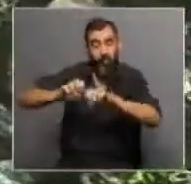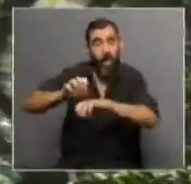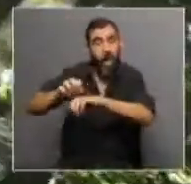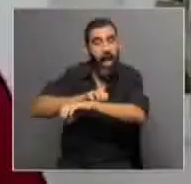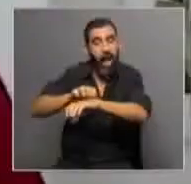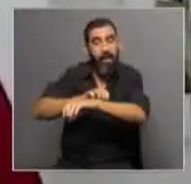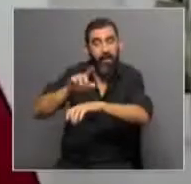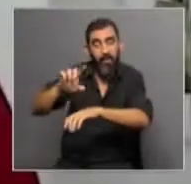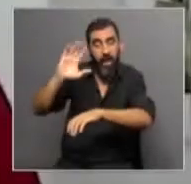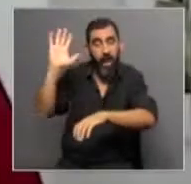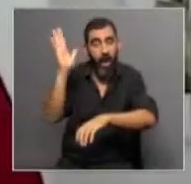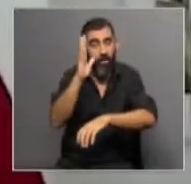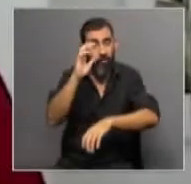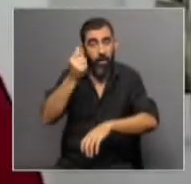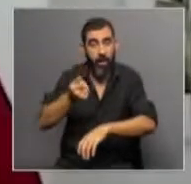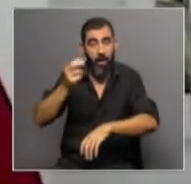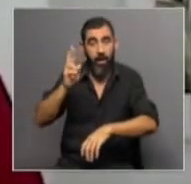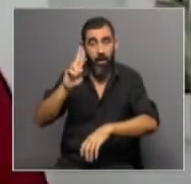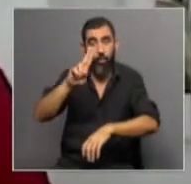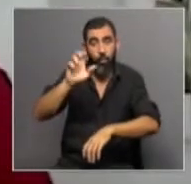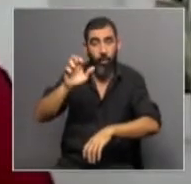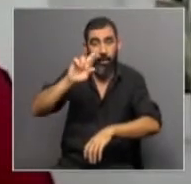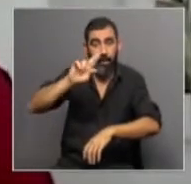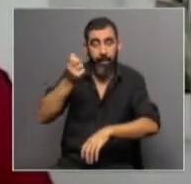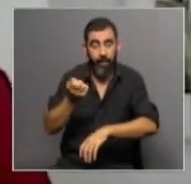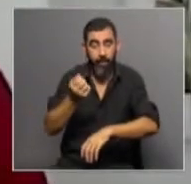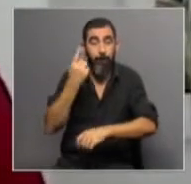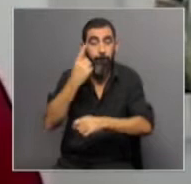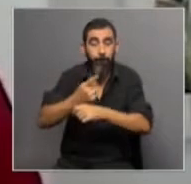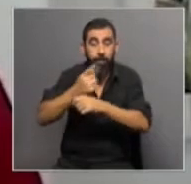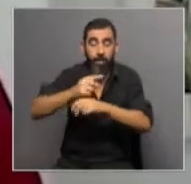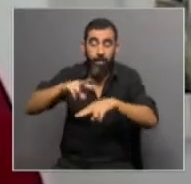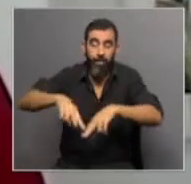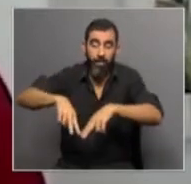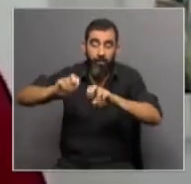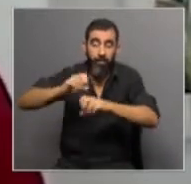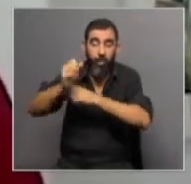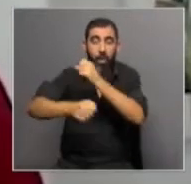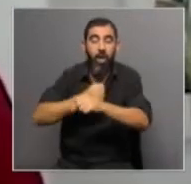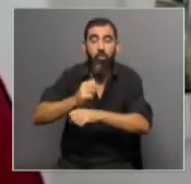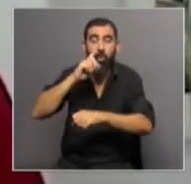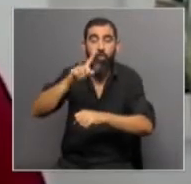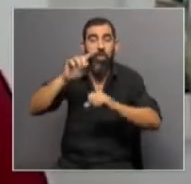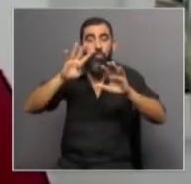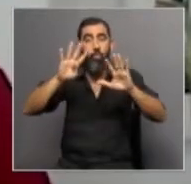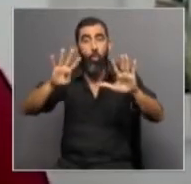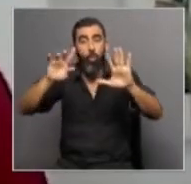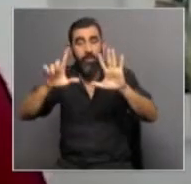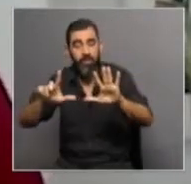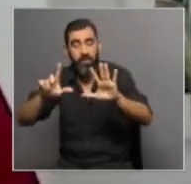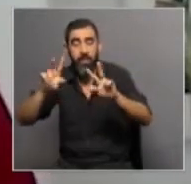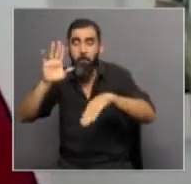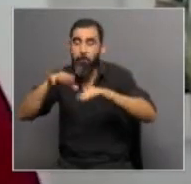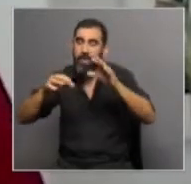alérgenos de las arueras. Primero, para profundizar aspectos que previamente abordaron en el trabajo del año 97, sobre todo de la